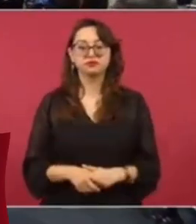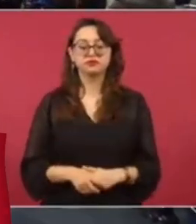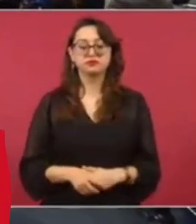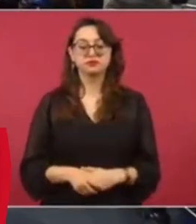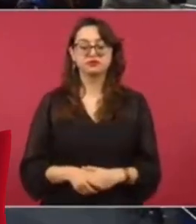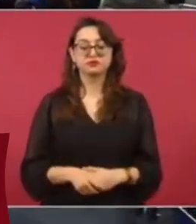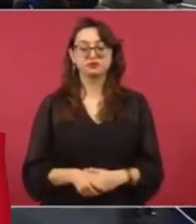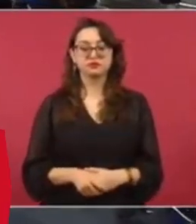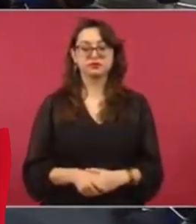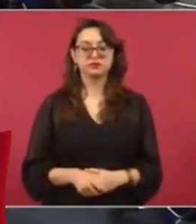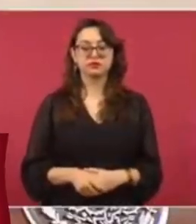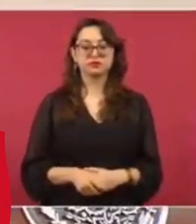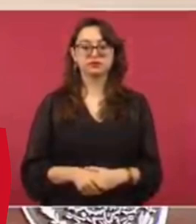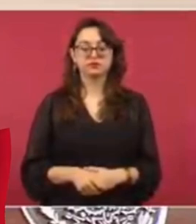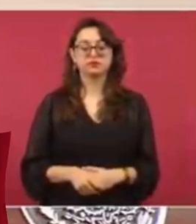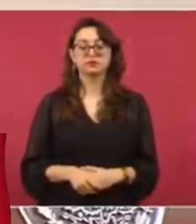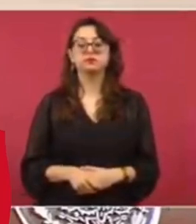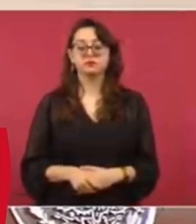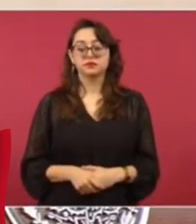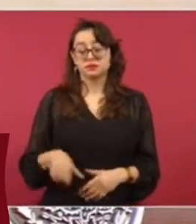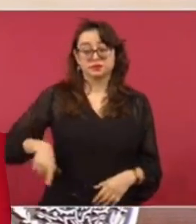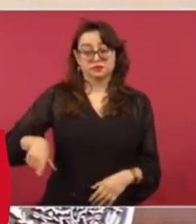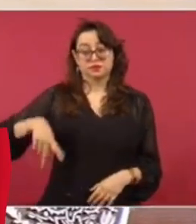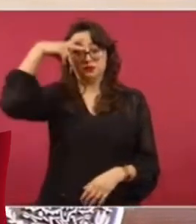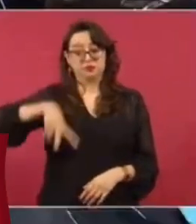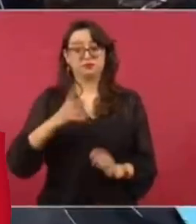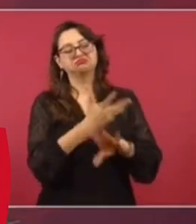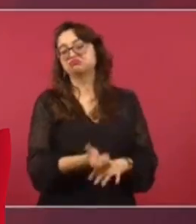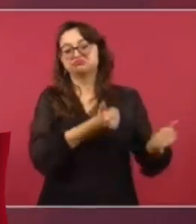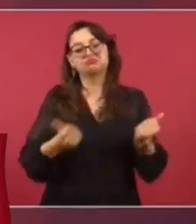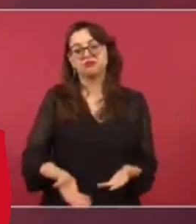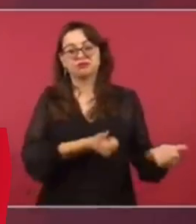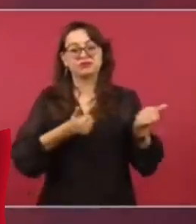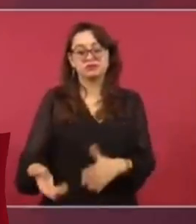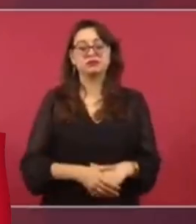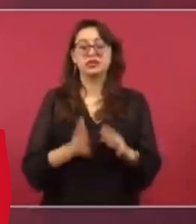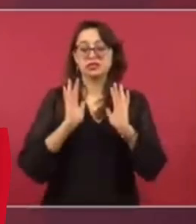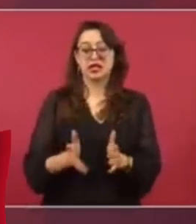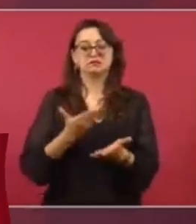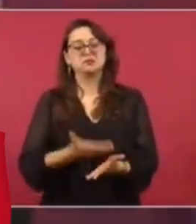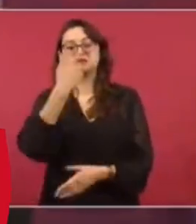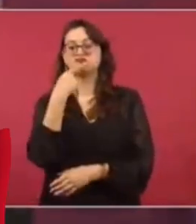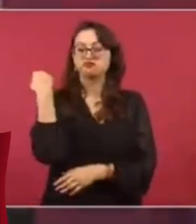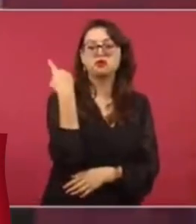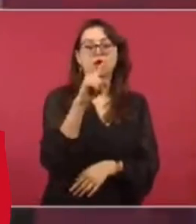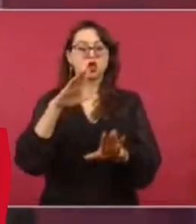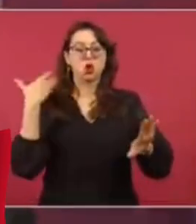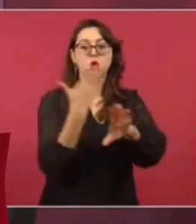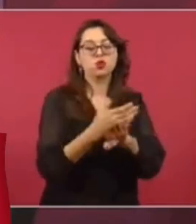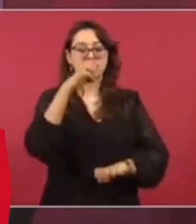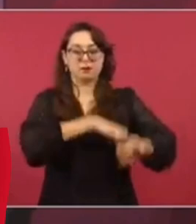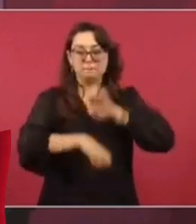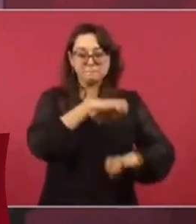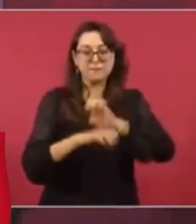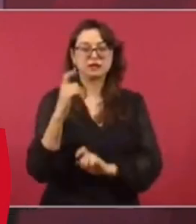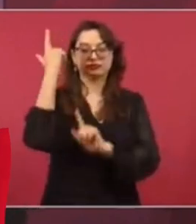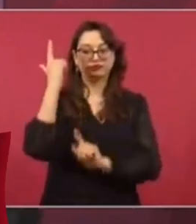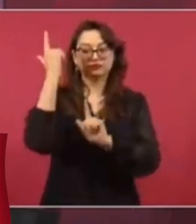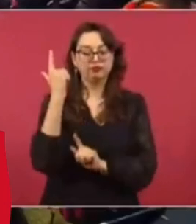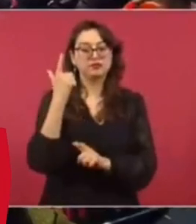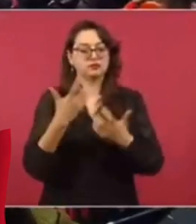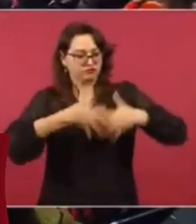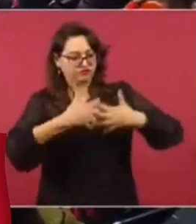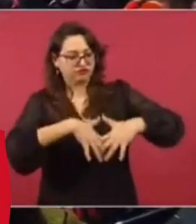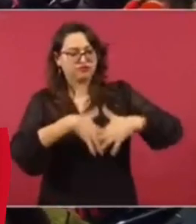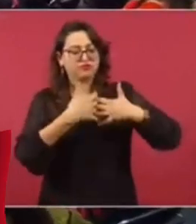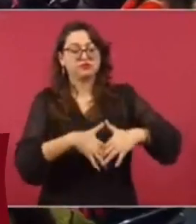una iniciativa del gobierno de México incluso una denuncia contra la industria porque están produciendo armas para el